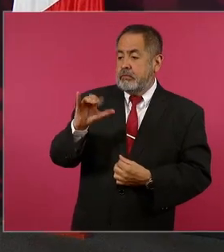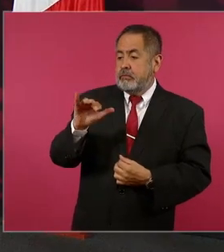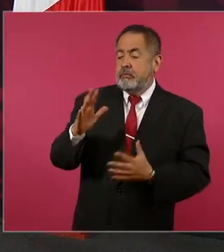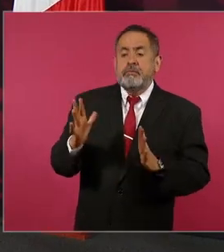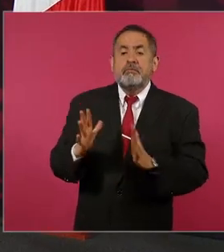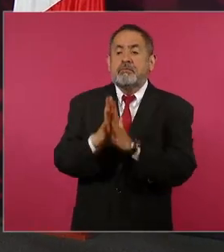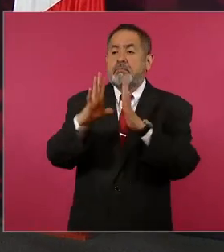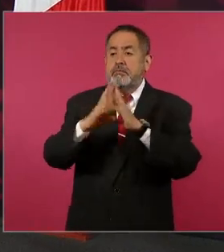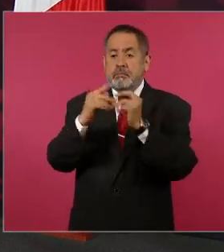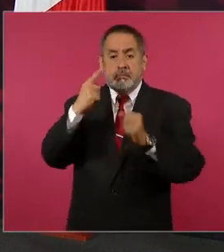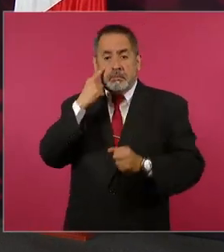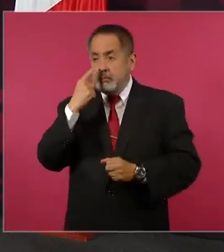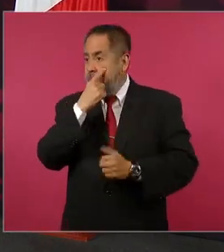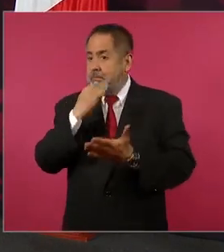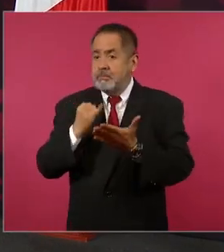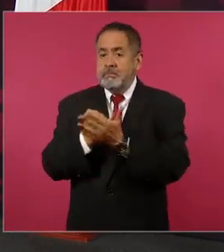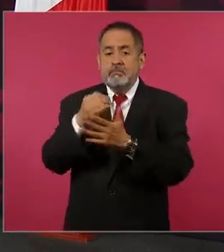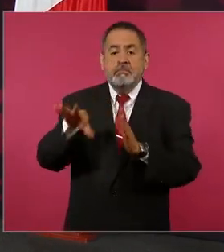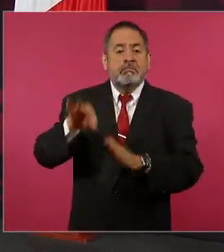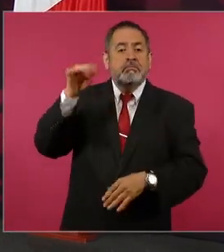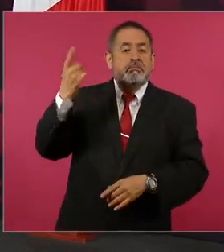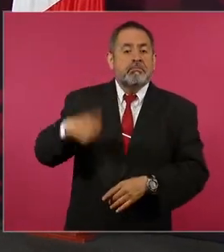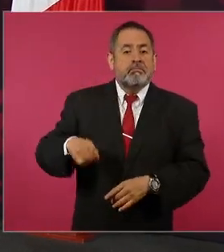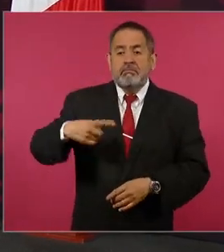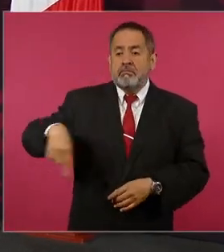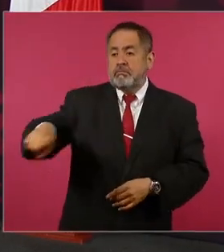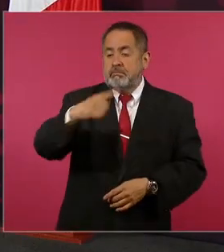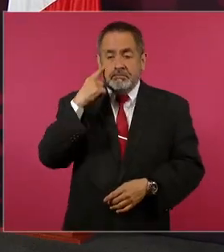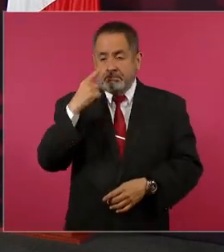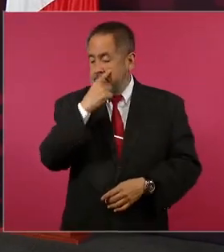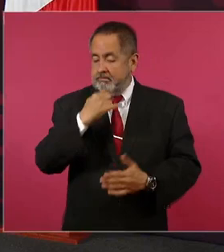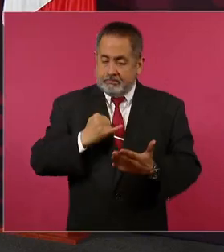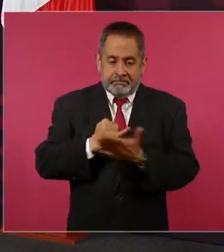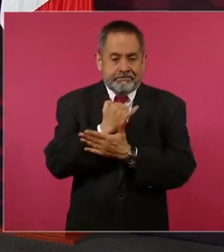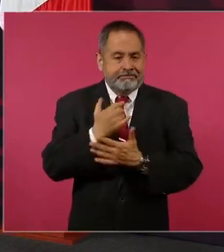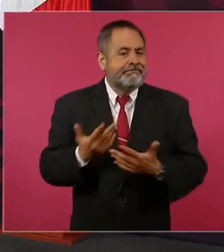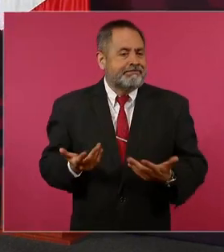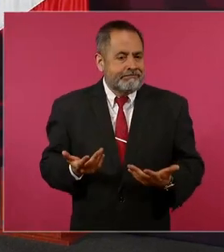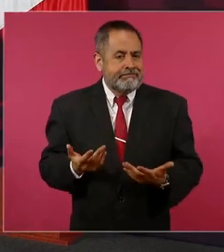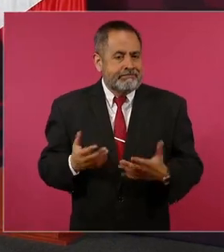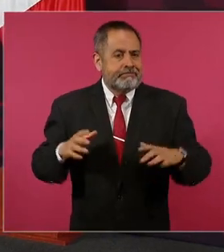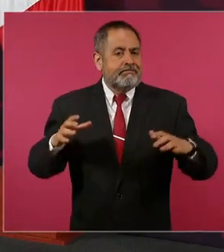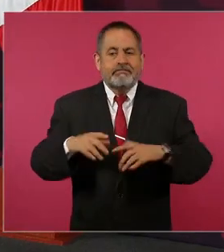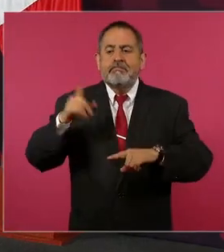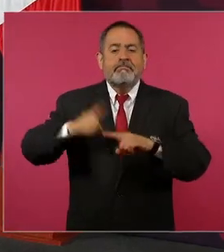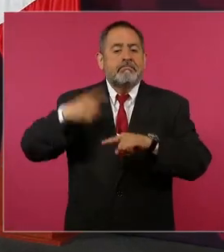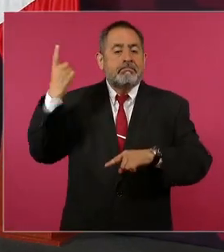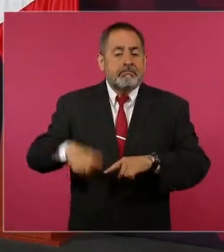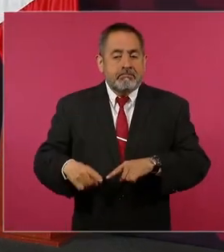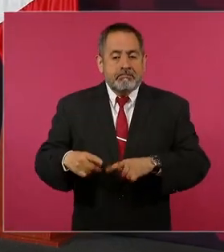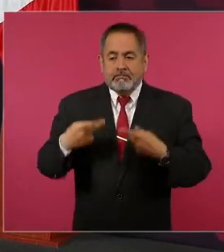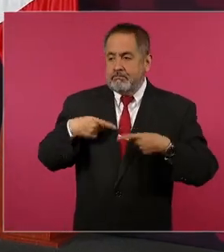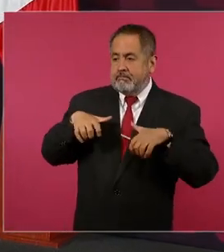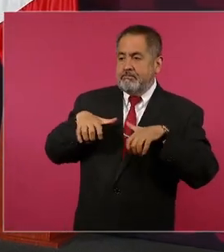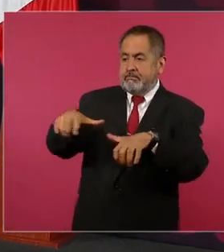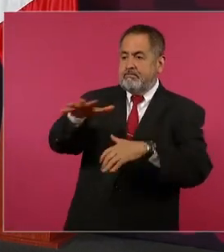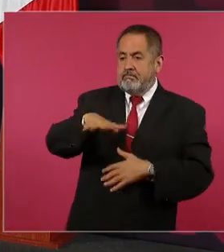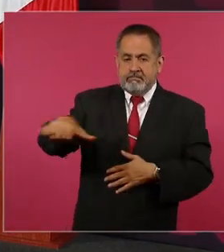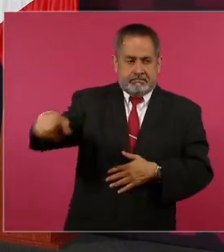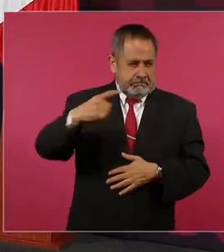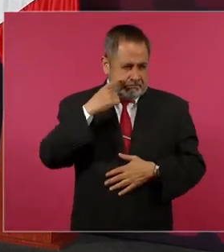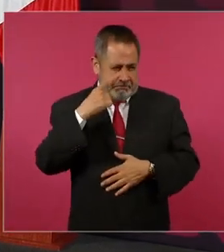es el gobierno del pueblo. Y en la democracia el pueblo manda, el pueblo